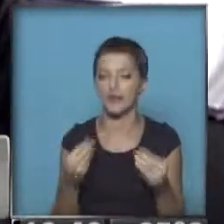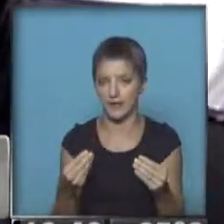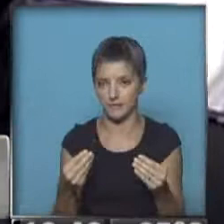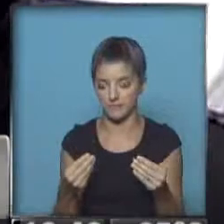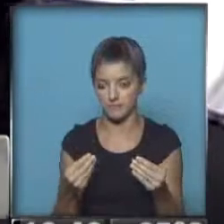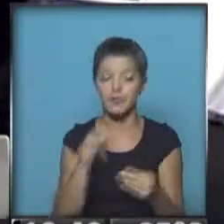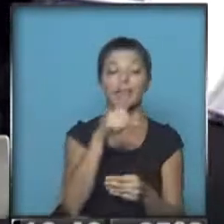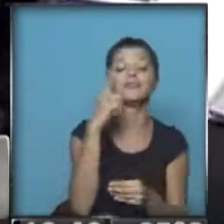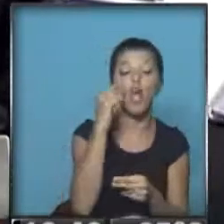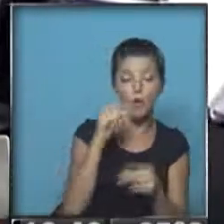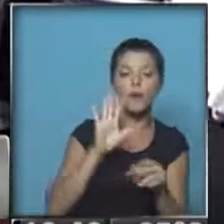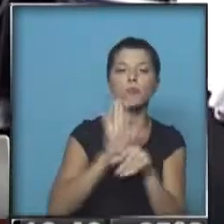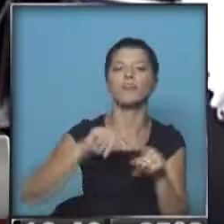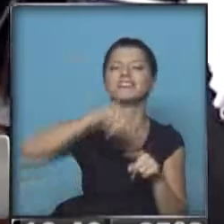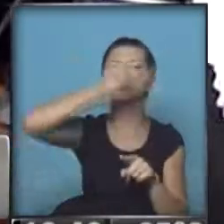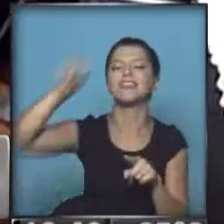hombre fue circular,